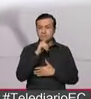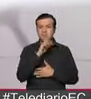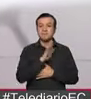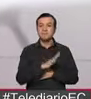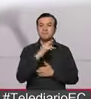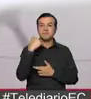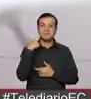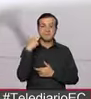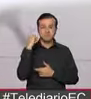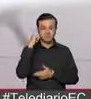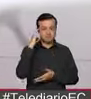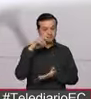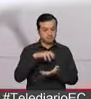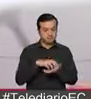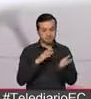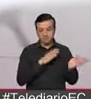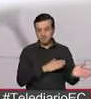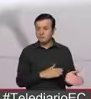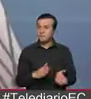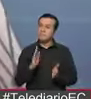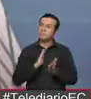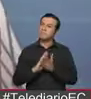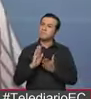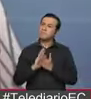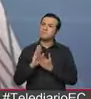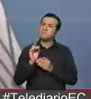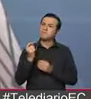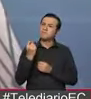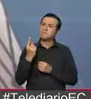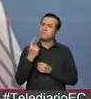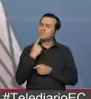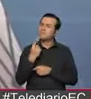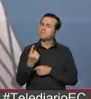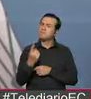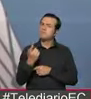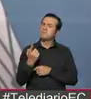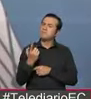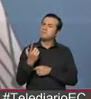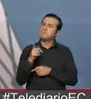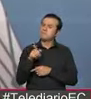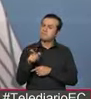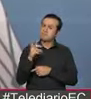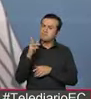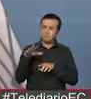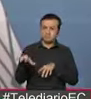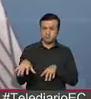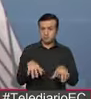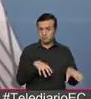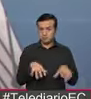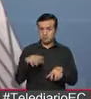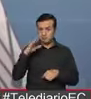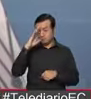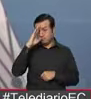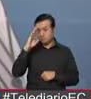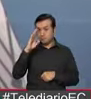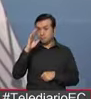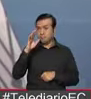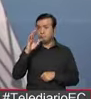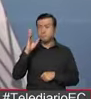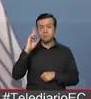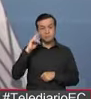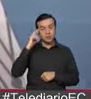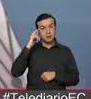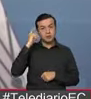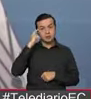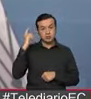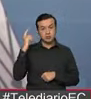del estado lo que quiere decir persona lo que quiere decir quizás que probablemente la acción de la policía como tal en el sentido